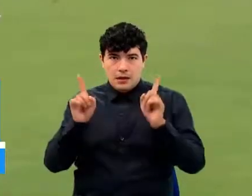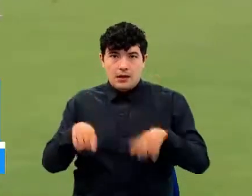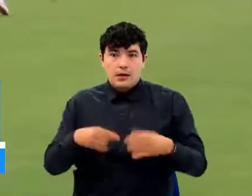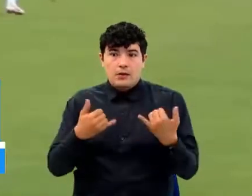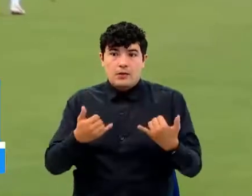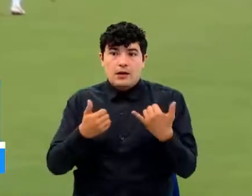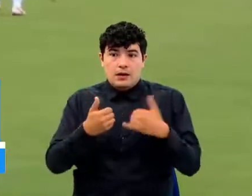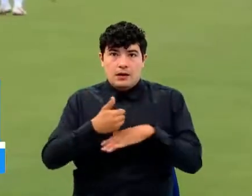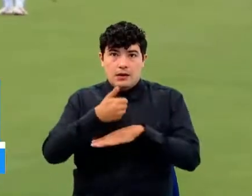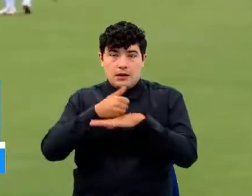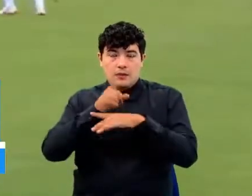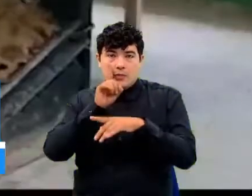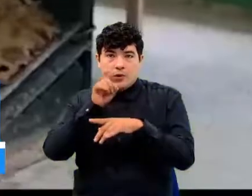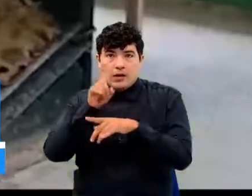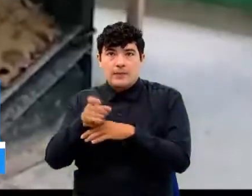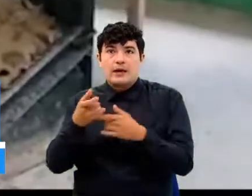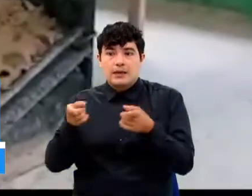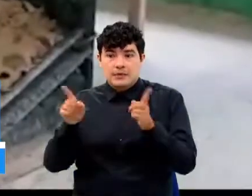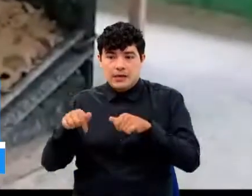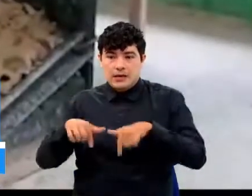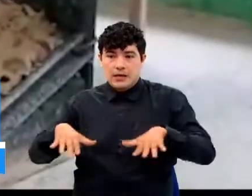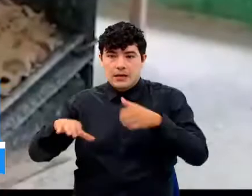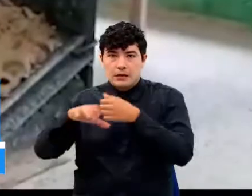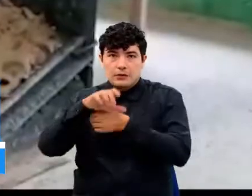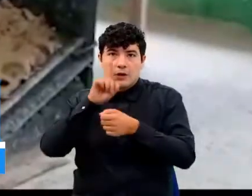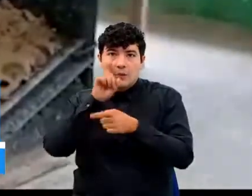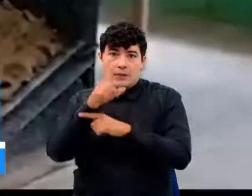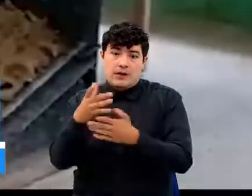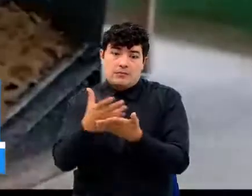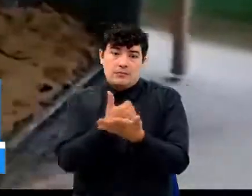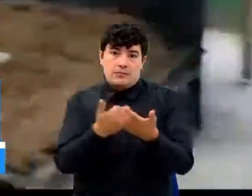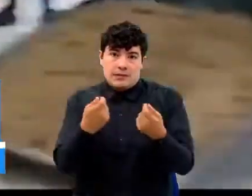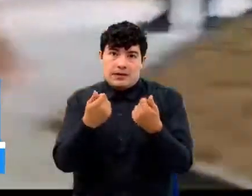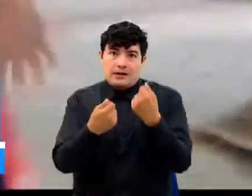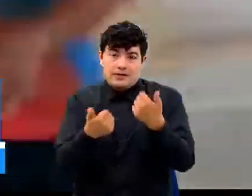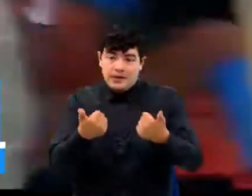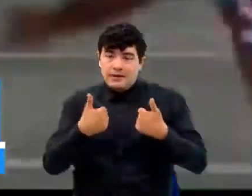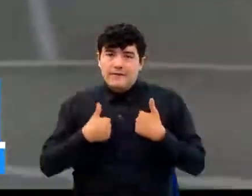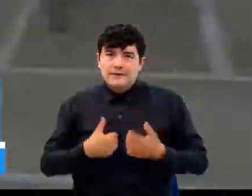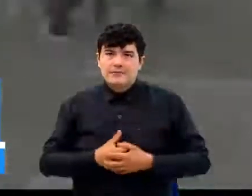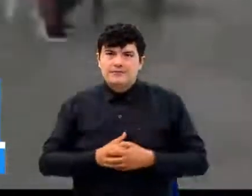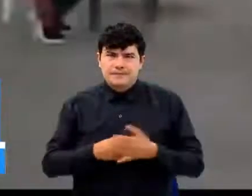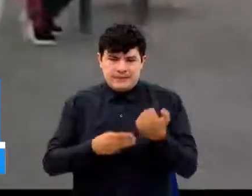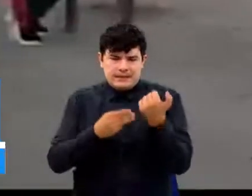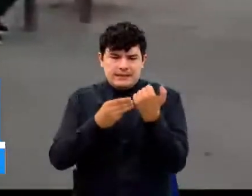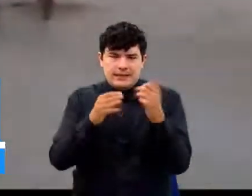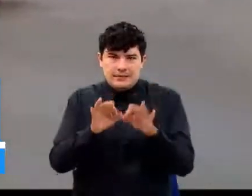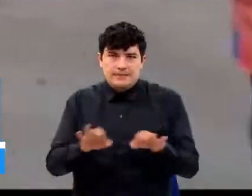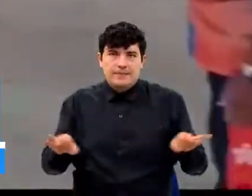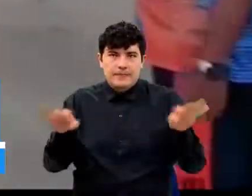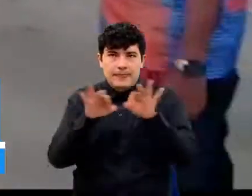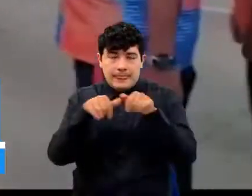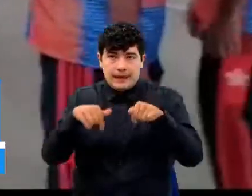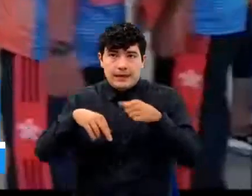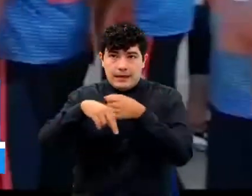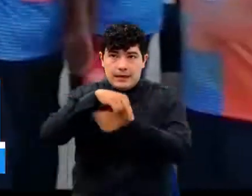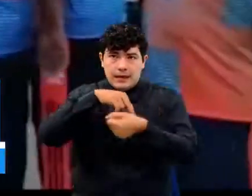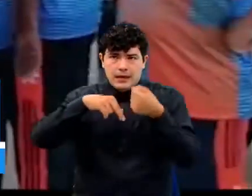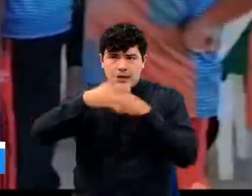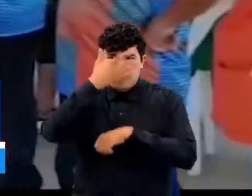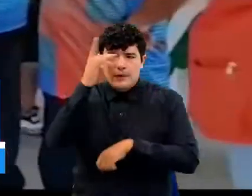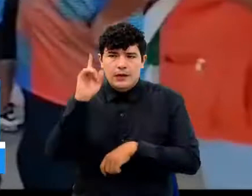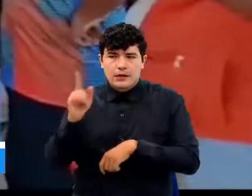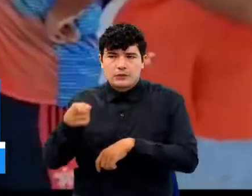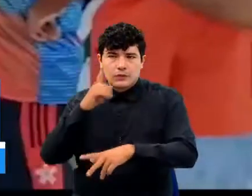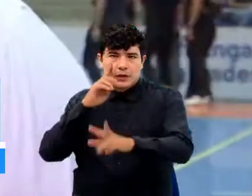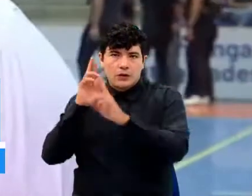que a Bucaramanga y su área metropolitana le genera réditos. Bueno, para el SENA es muy importante y sobre todo para la región, porque estamos generando un